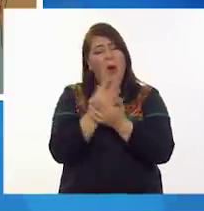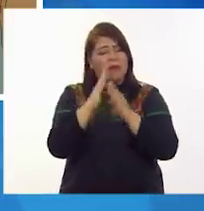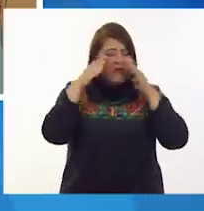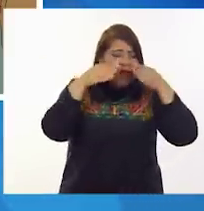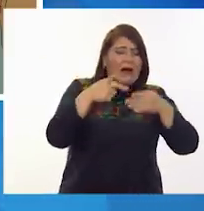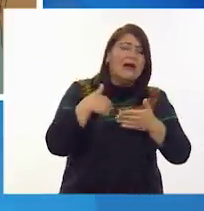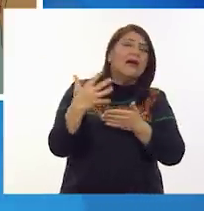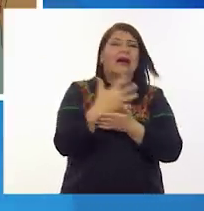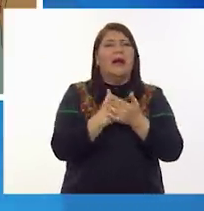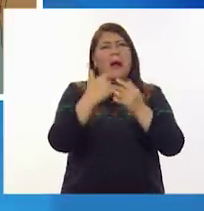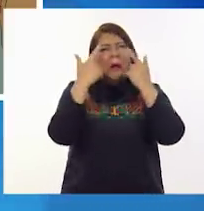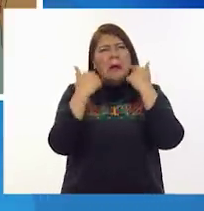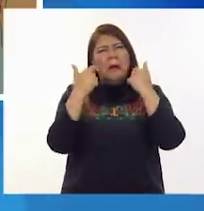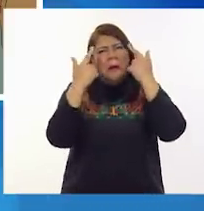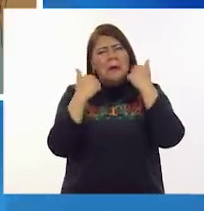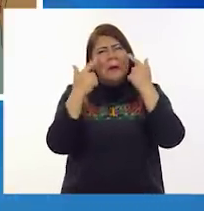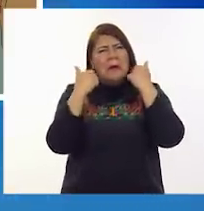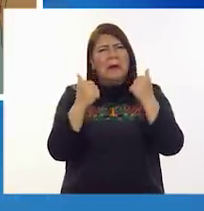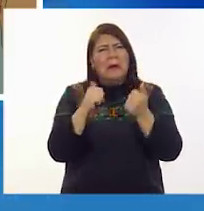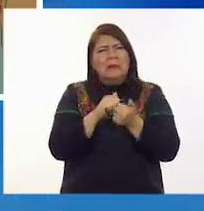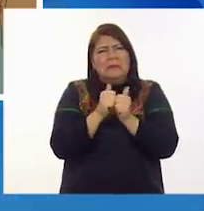Y empezamos a sentir un